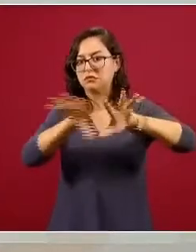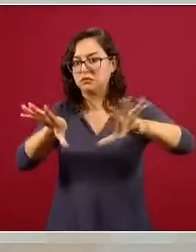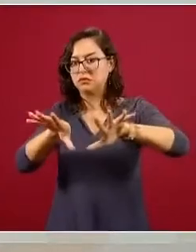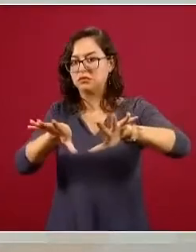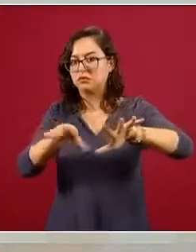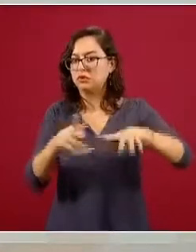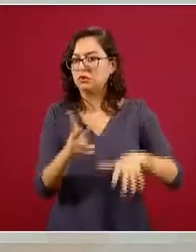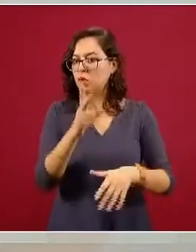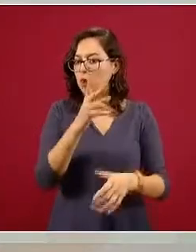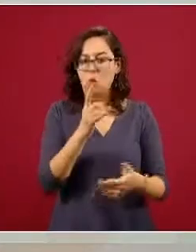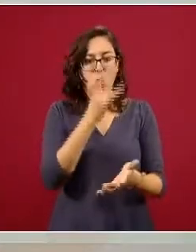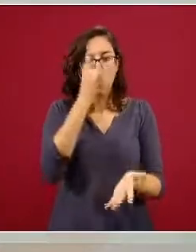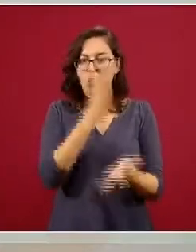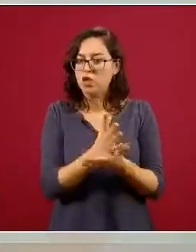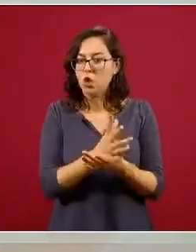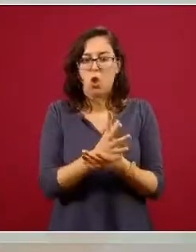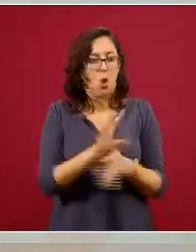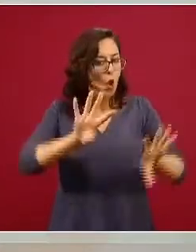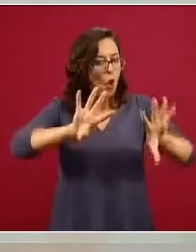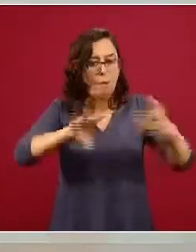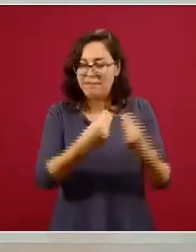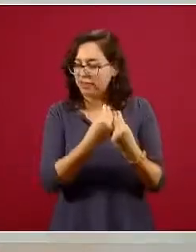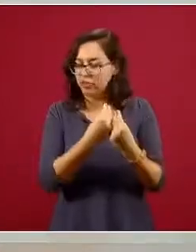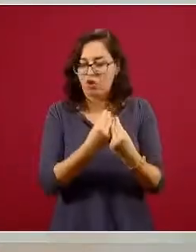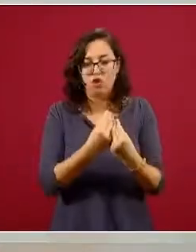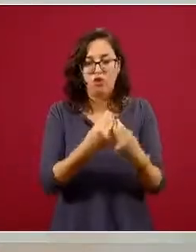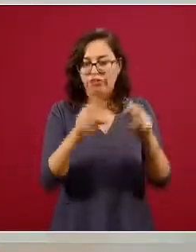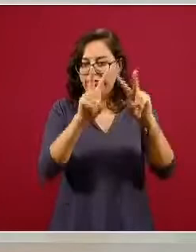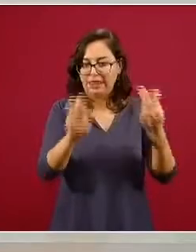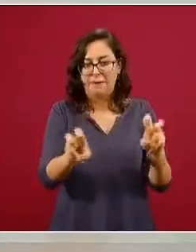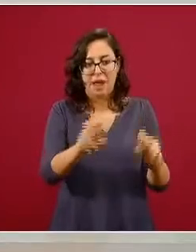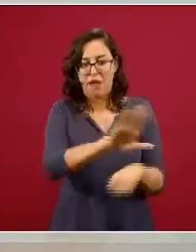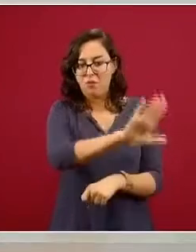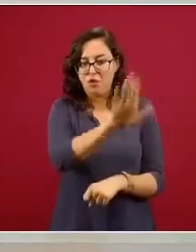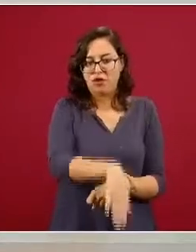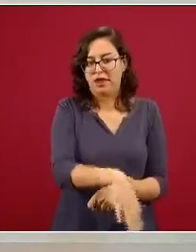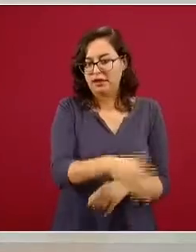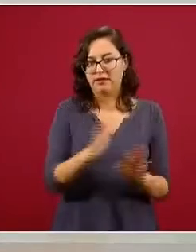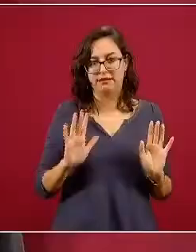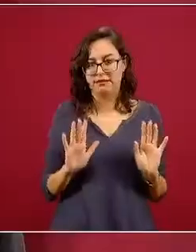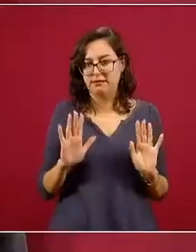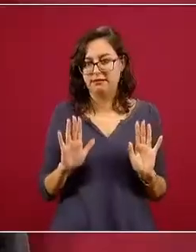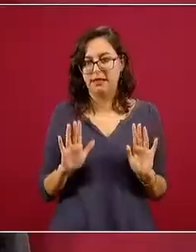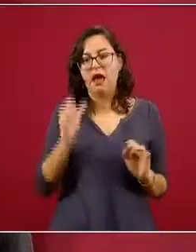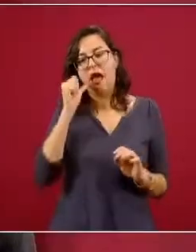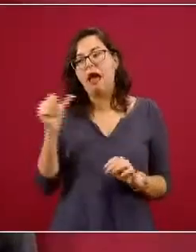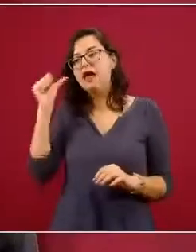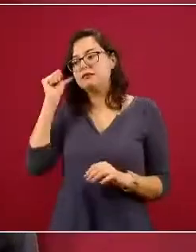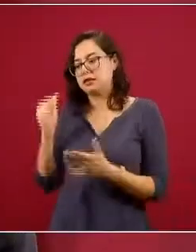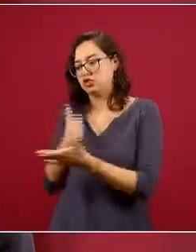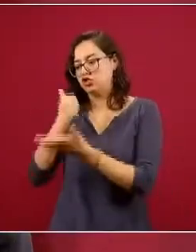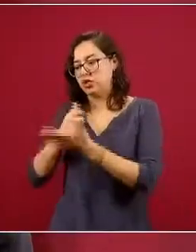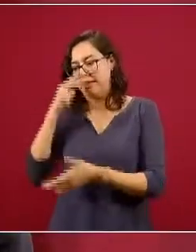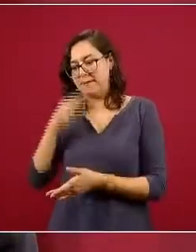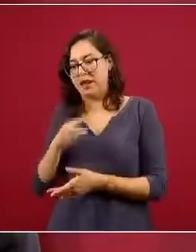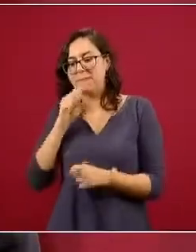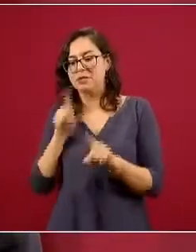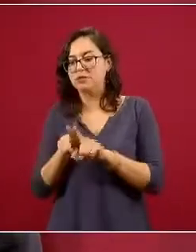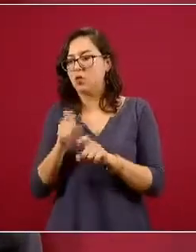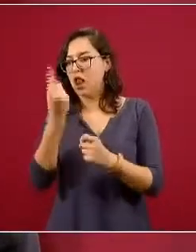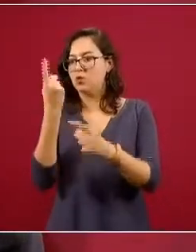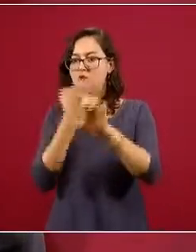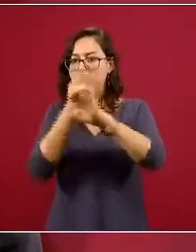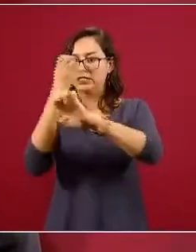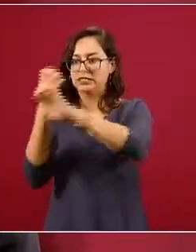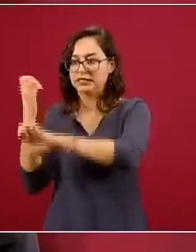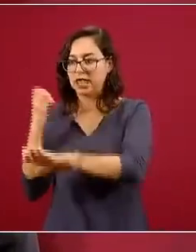solamente hablando sobre el exceso de mortalidad total, que es un poco similar a lo que presentamos ayer, tanto de la Ciudad de México como de algunos